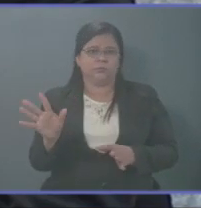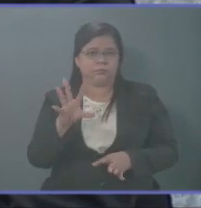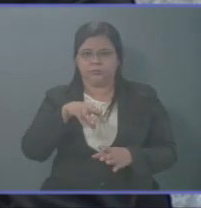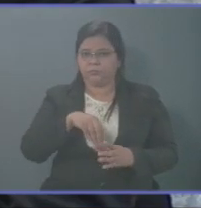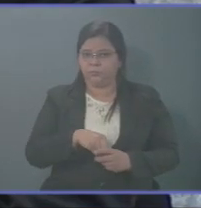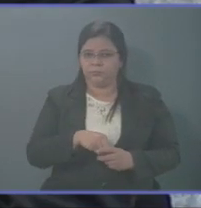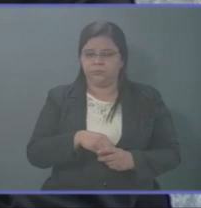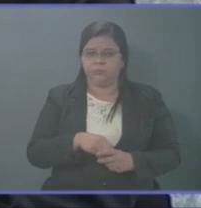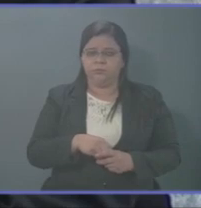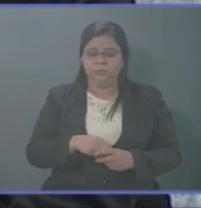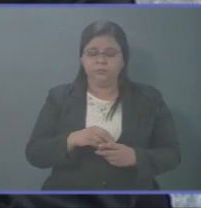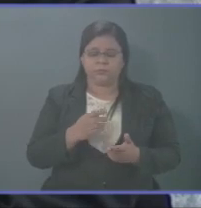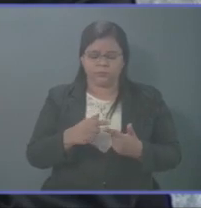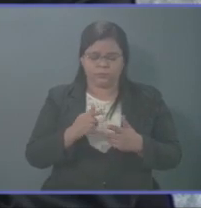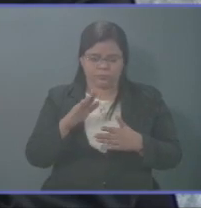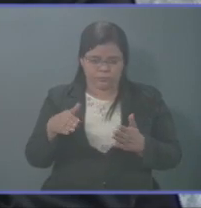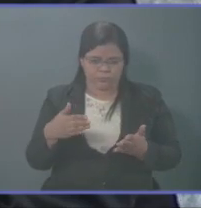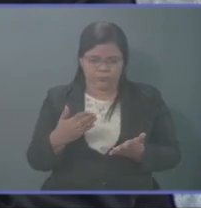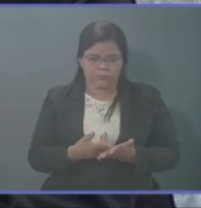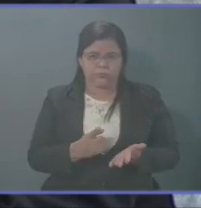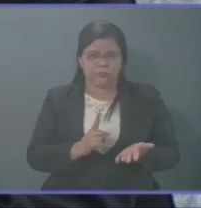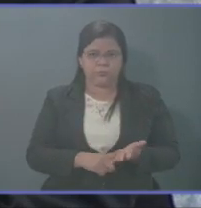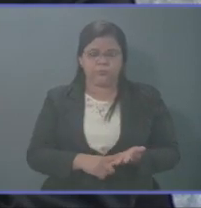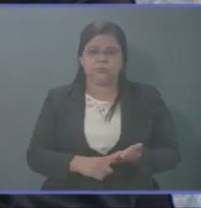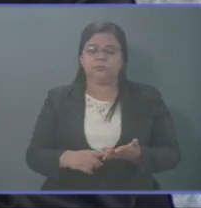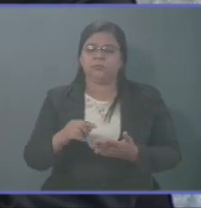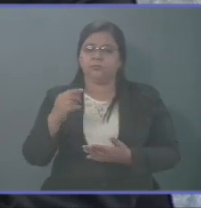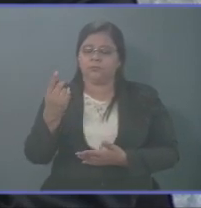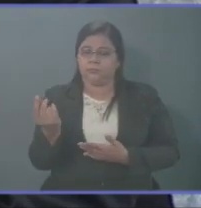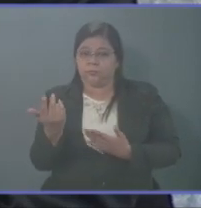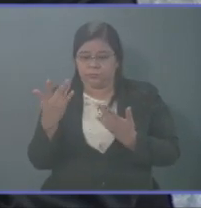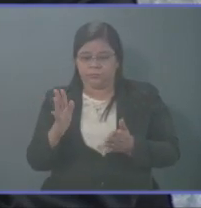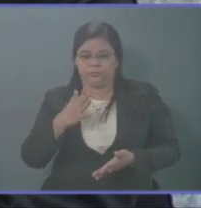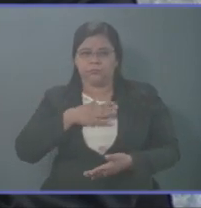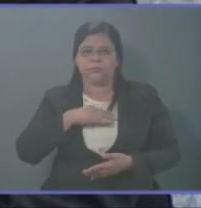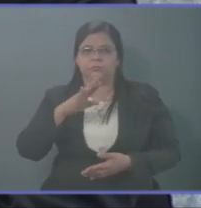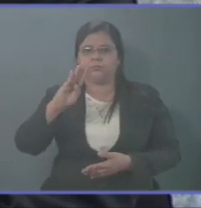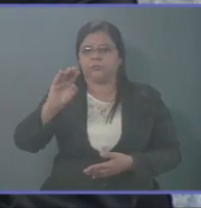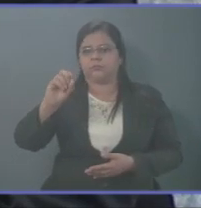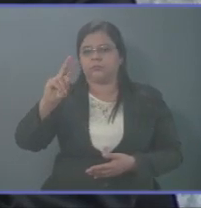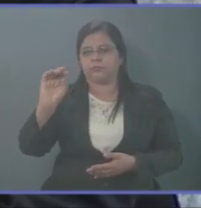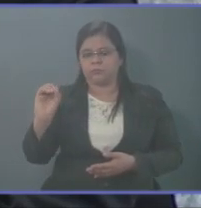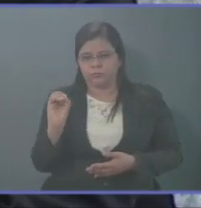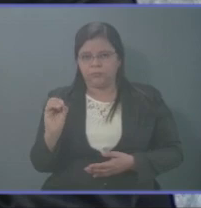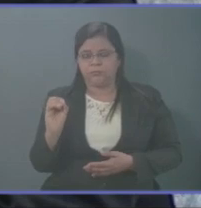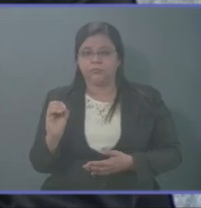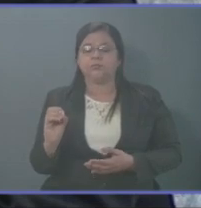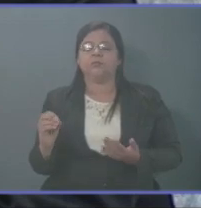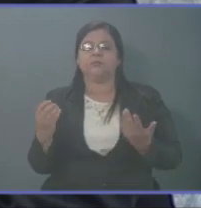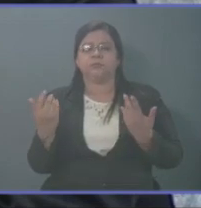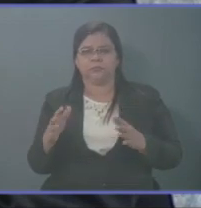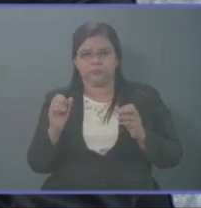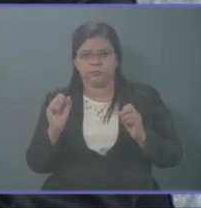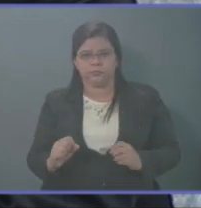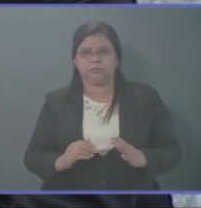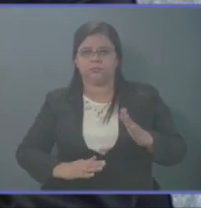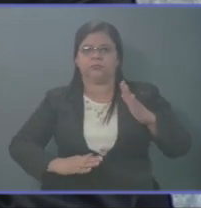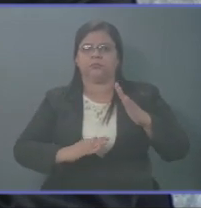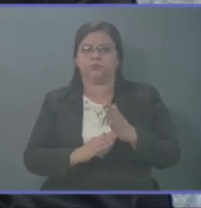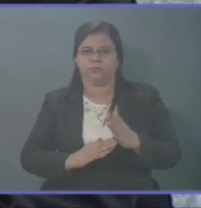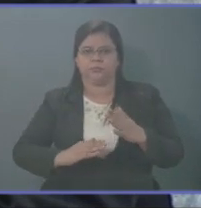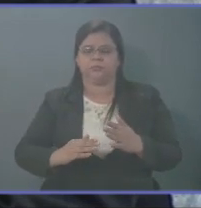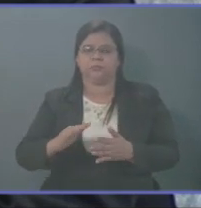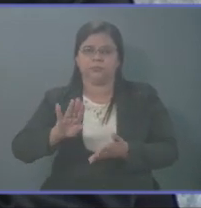del cómputo de la renta obtenida las obtenidas en concepto de bono por compensación para la contención del